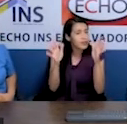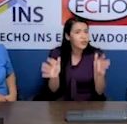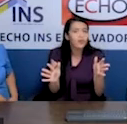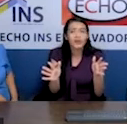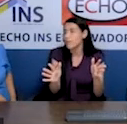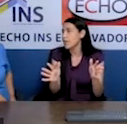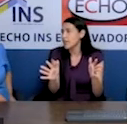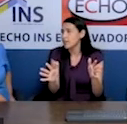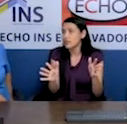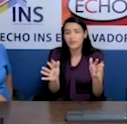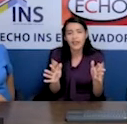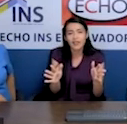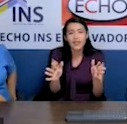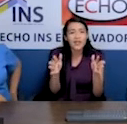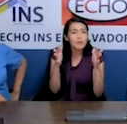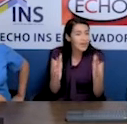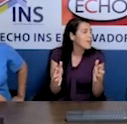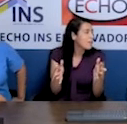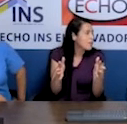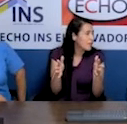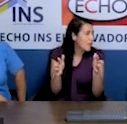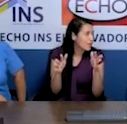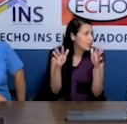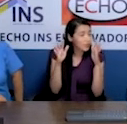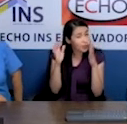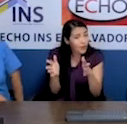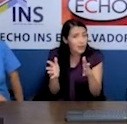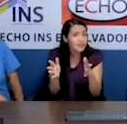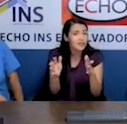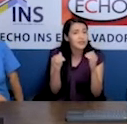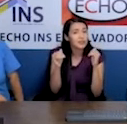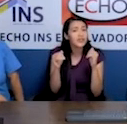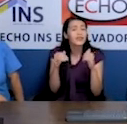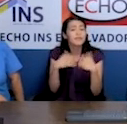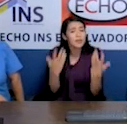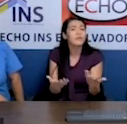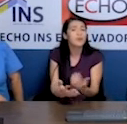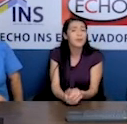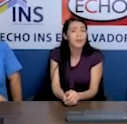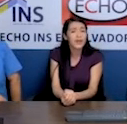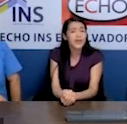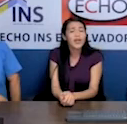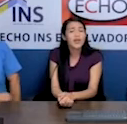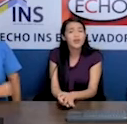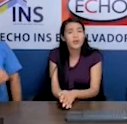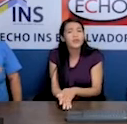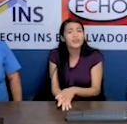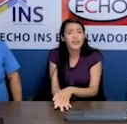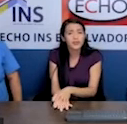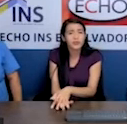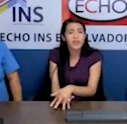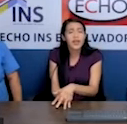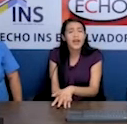y por eso todos los que hemos elegido esta tarde van encaminados a eso, no solo a cáncer, sino que también los podemos ver en